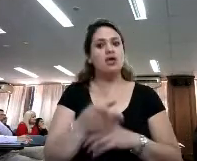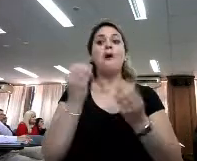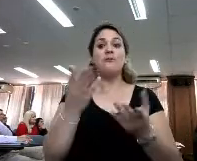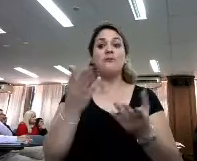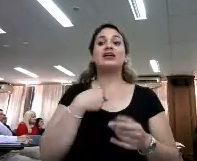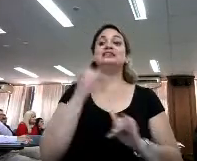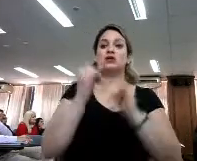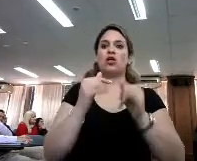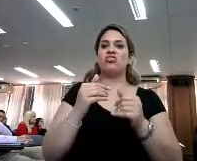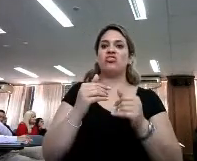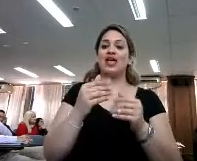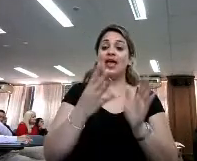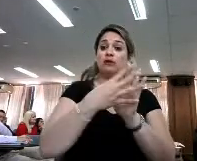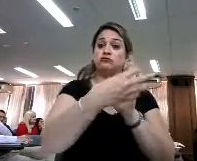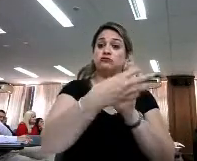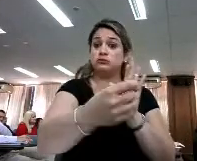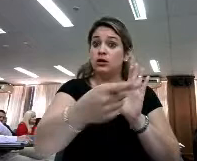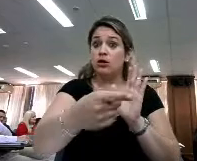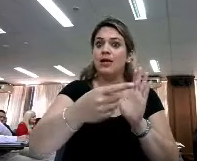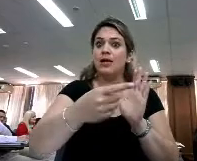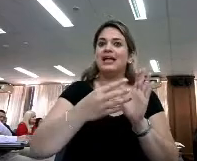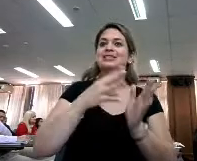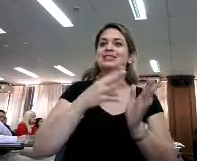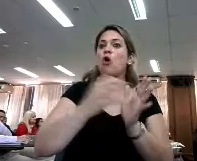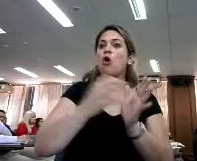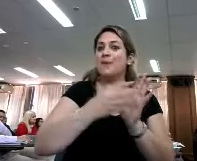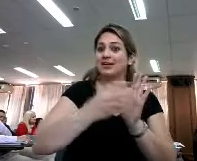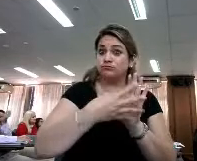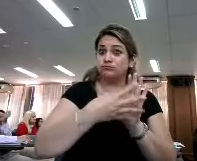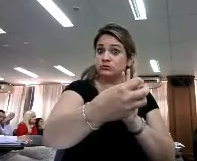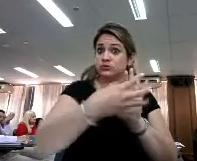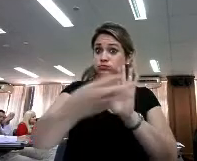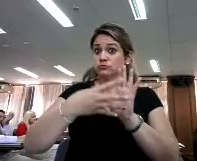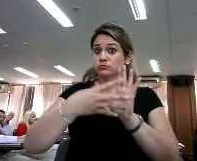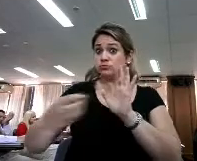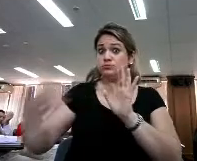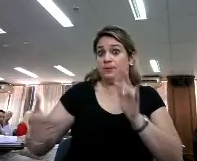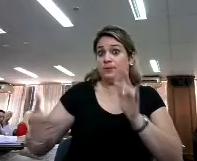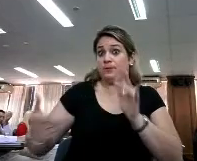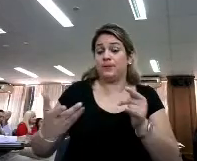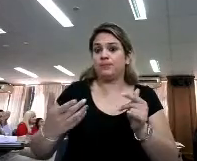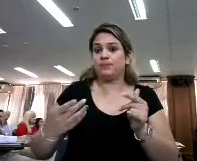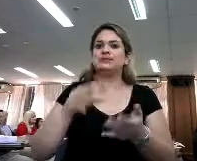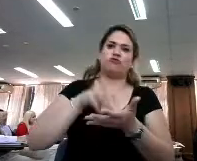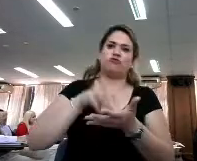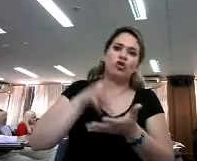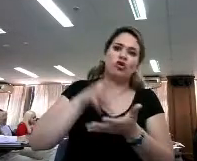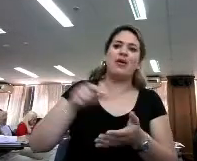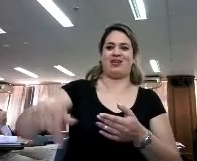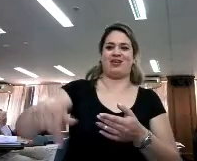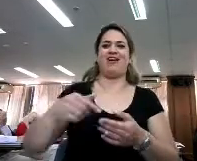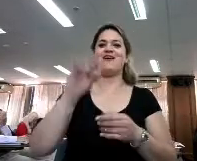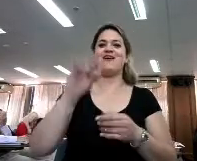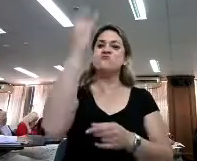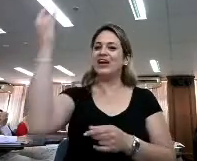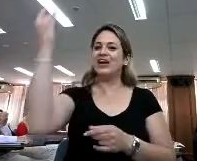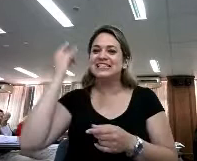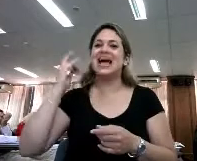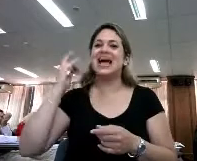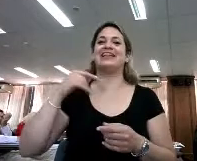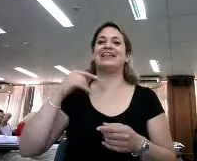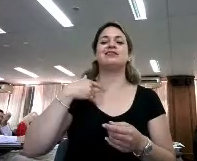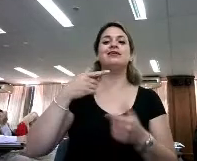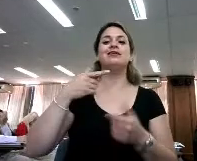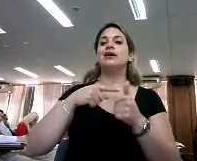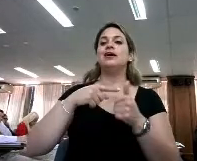de reproducción, hablamos de hacer copias. Hablamos de las fotocopiadoras que tenemos en las universidades,